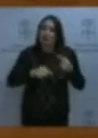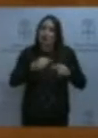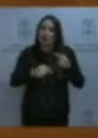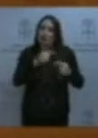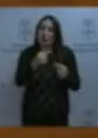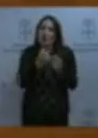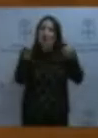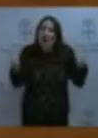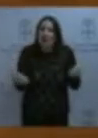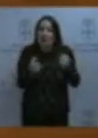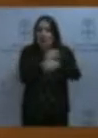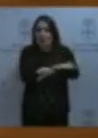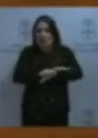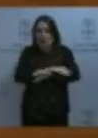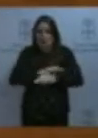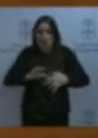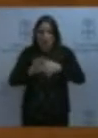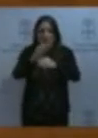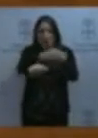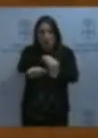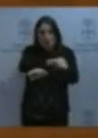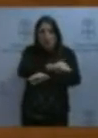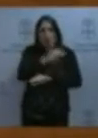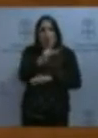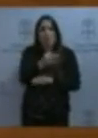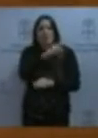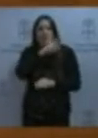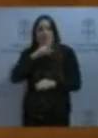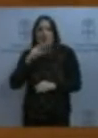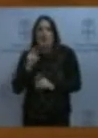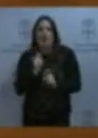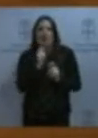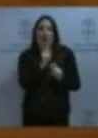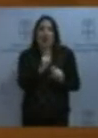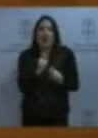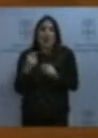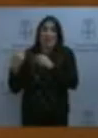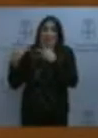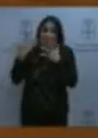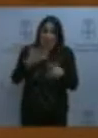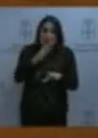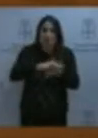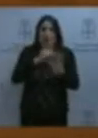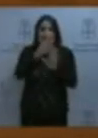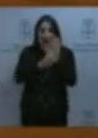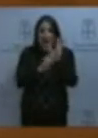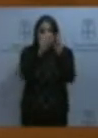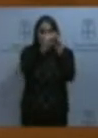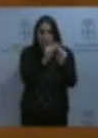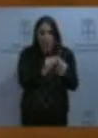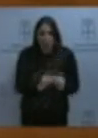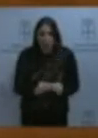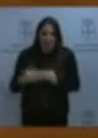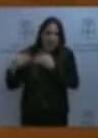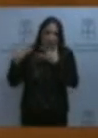del Gobierno en lo que respecta a su conservación y su puesta en valor. La tardanza de más de una década en la elaboración del reglamento de la ley no es más que